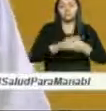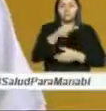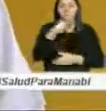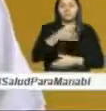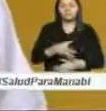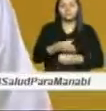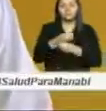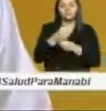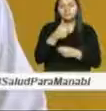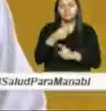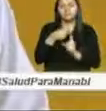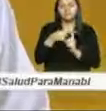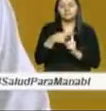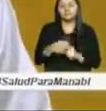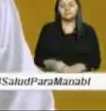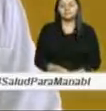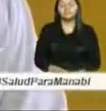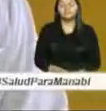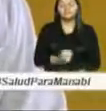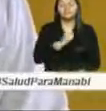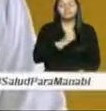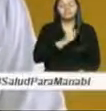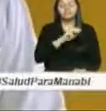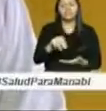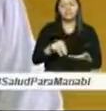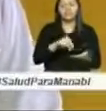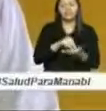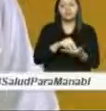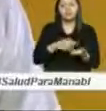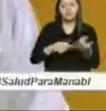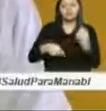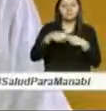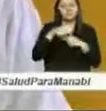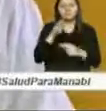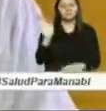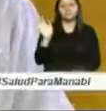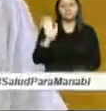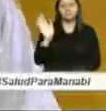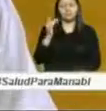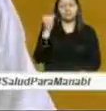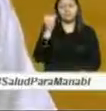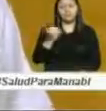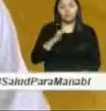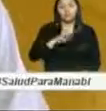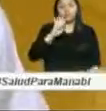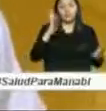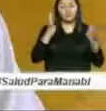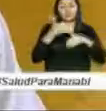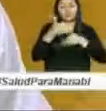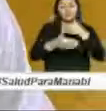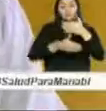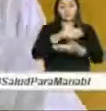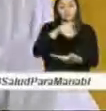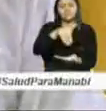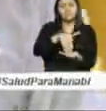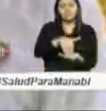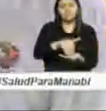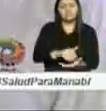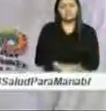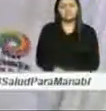la esperanza. Querido Manabí, ni un paso atrás, que esta revolución no la pare nada